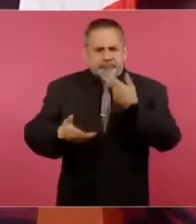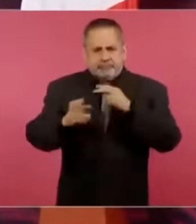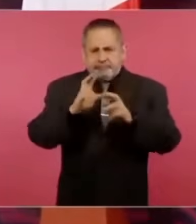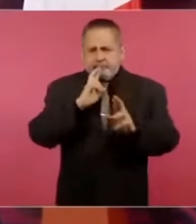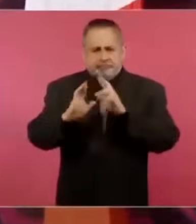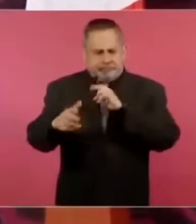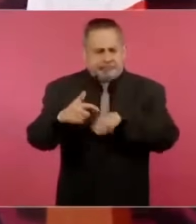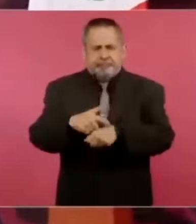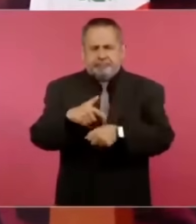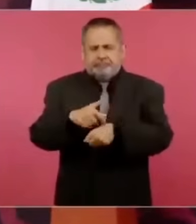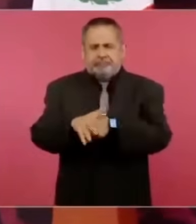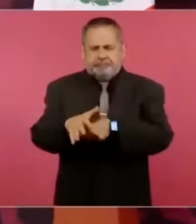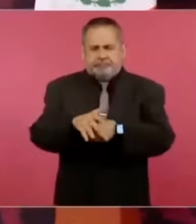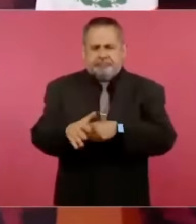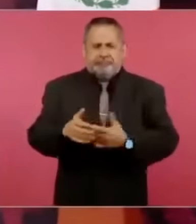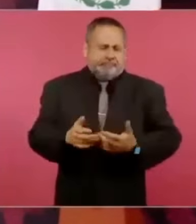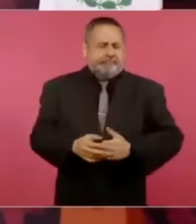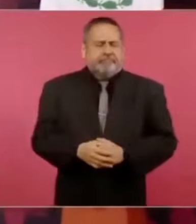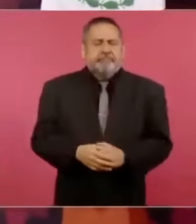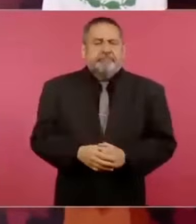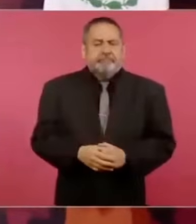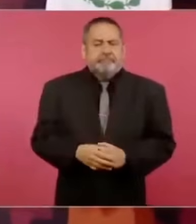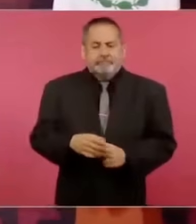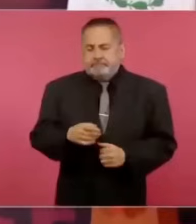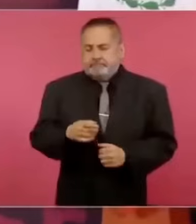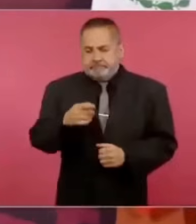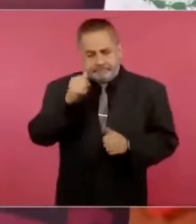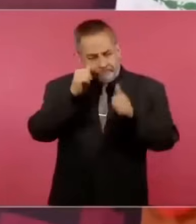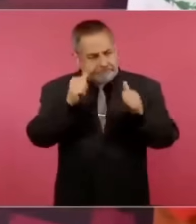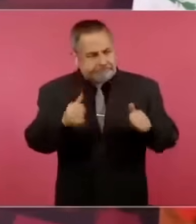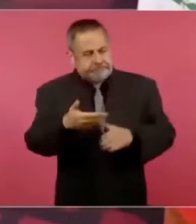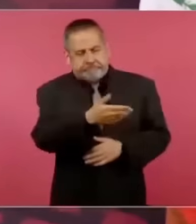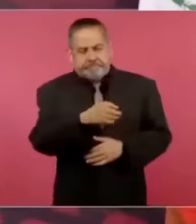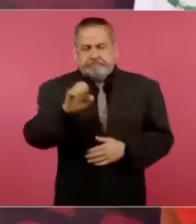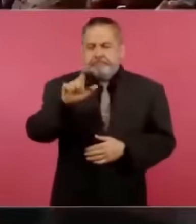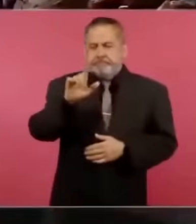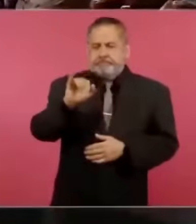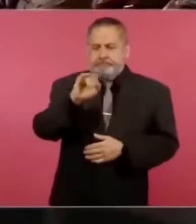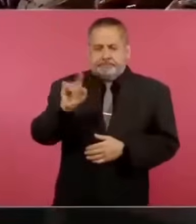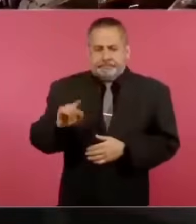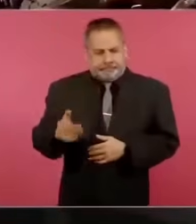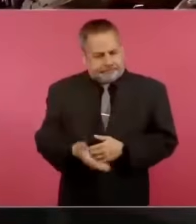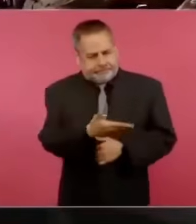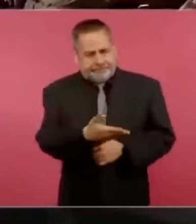preguntas. De modo que escuchamos a Elizabeth.